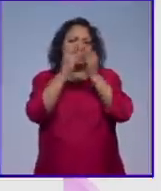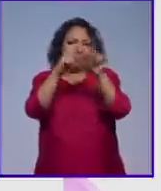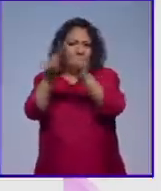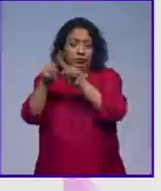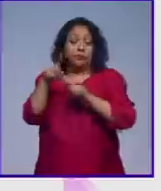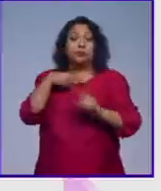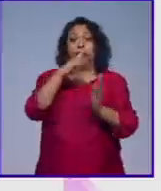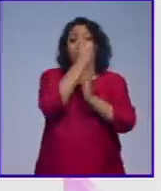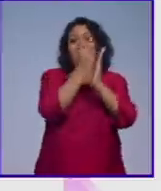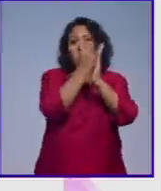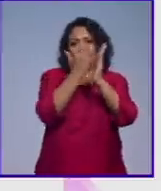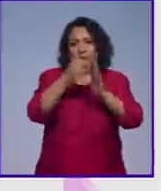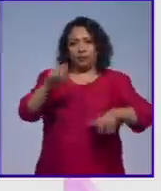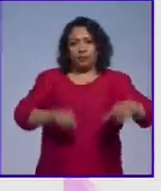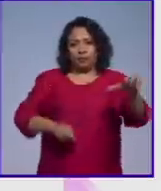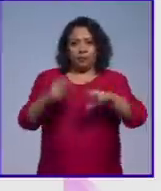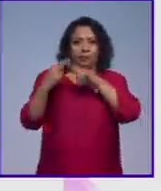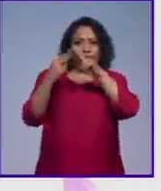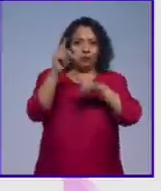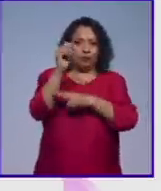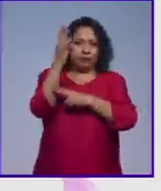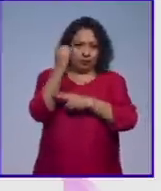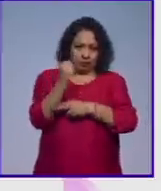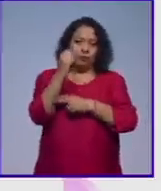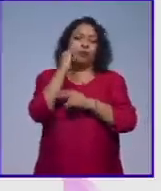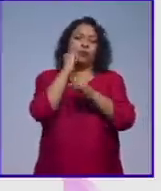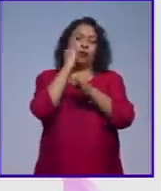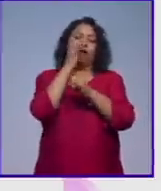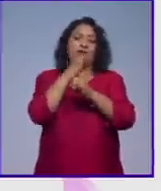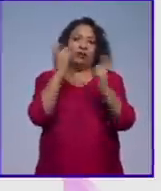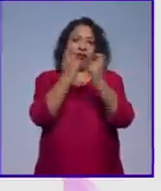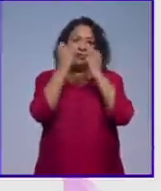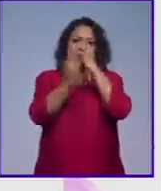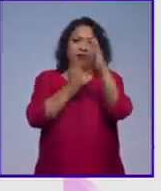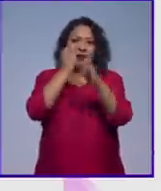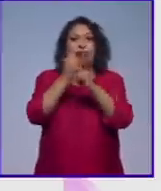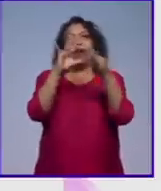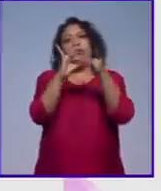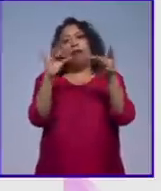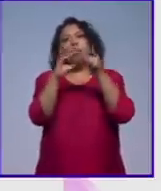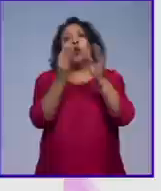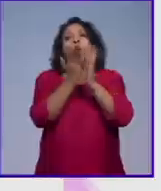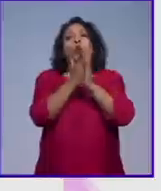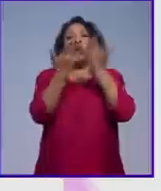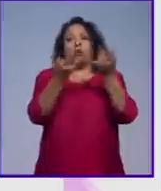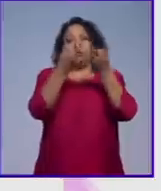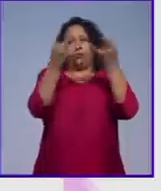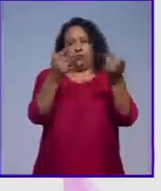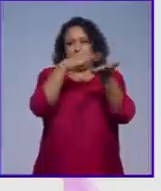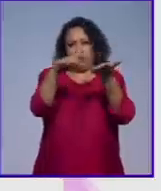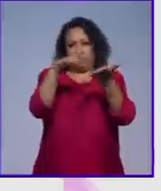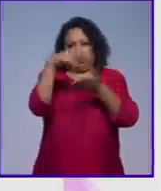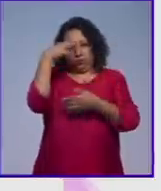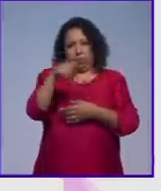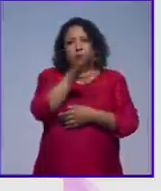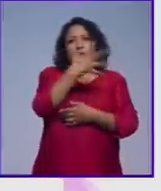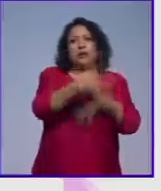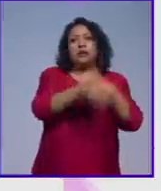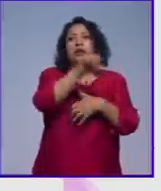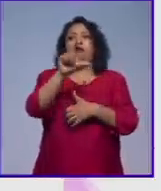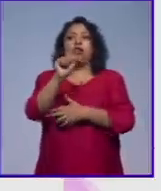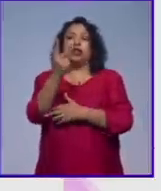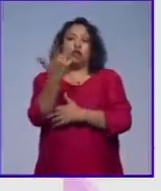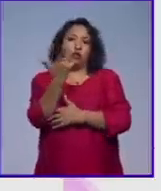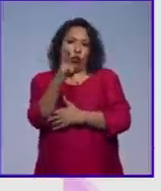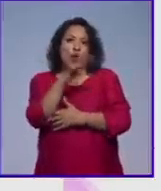El programa de actividades del 29º Festival Internacional de Narración Oral, Cuéntale México, que se lleva a cabo del 15 al 22 de julio,